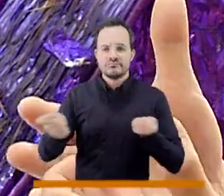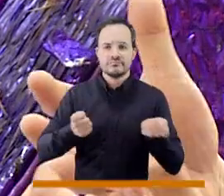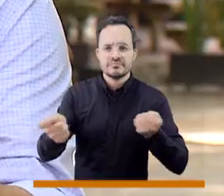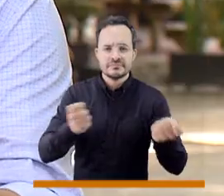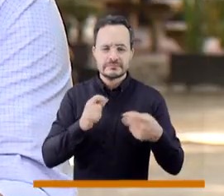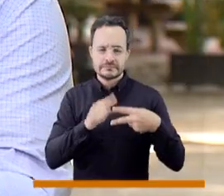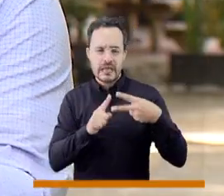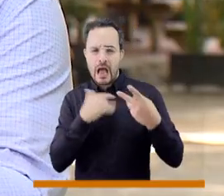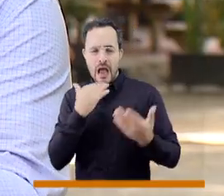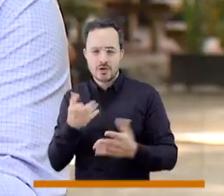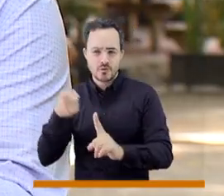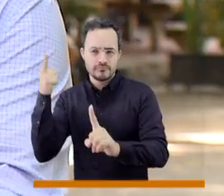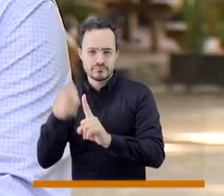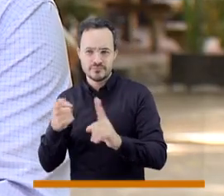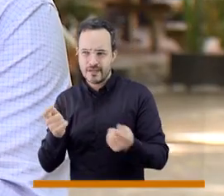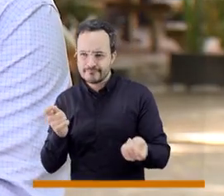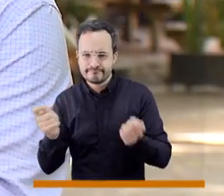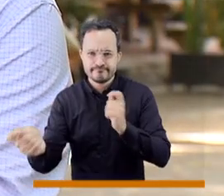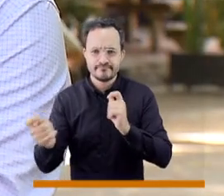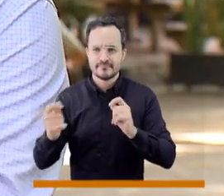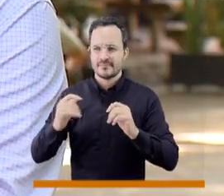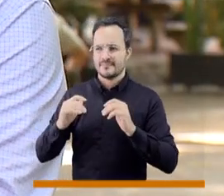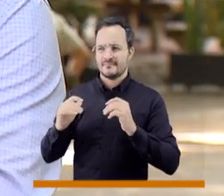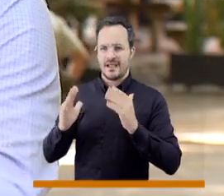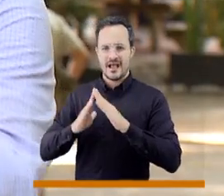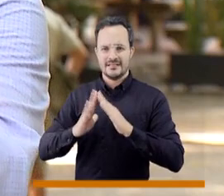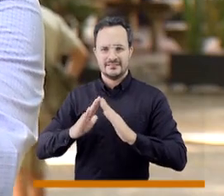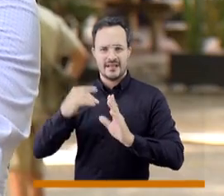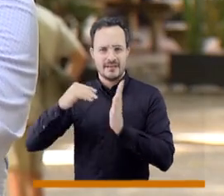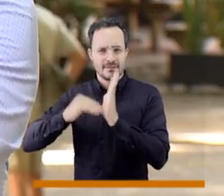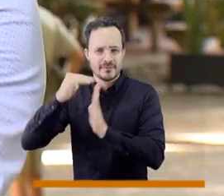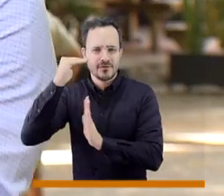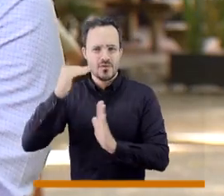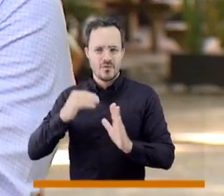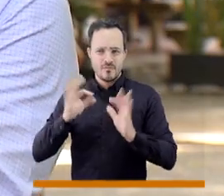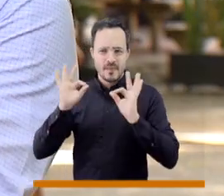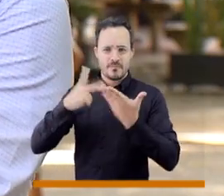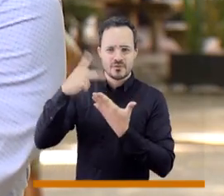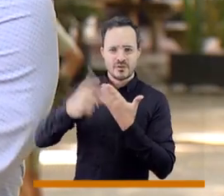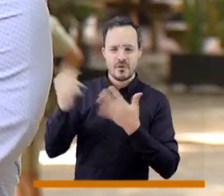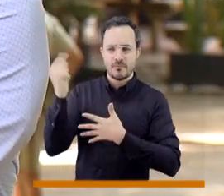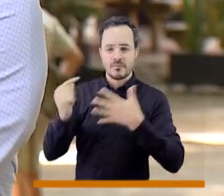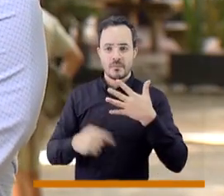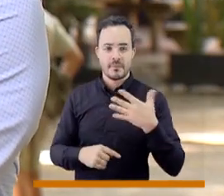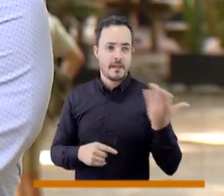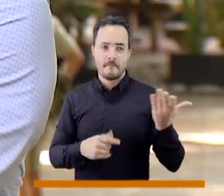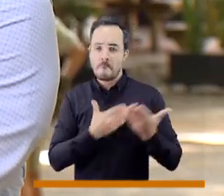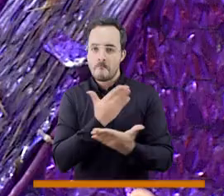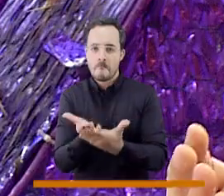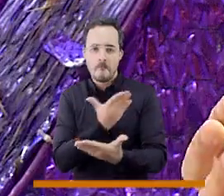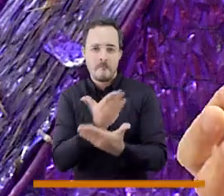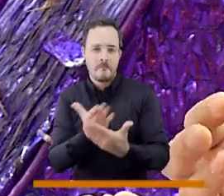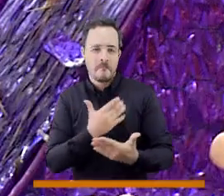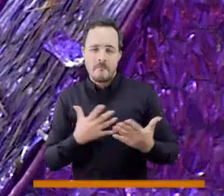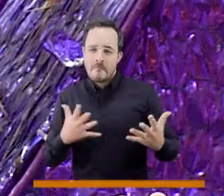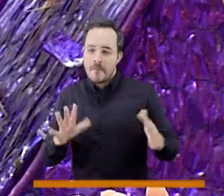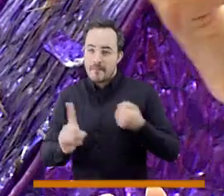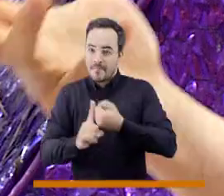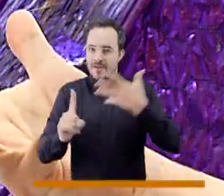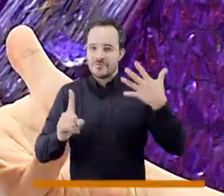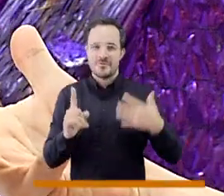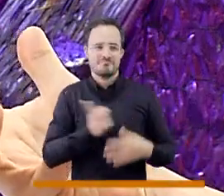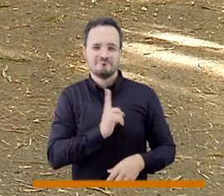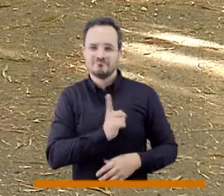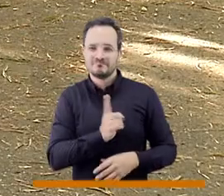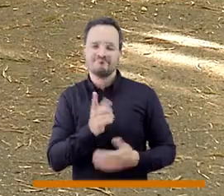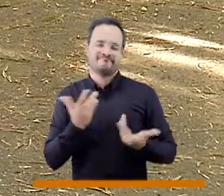han hecho unas apuestas más ambiciosas en el tema de vivienda. Porque si nosotros queremos contrarrestar este problema, lo que